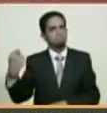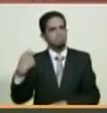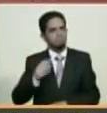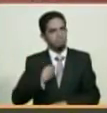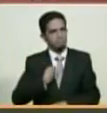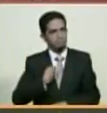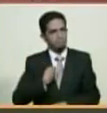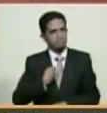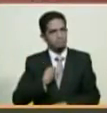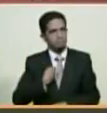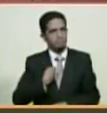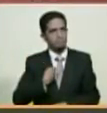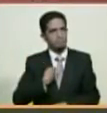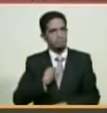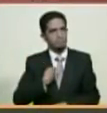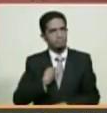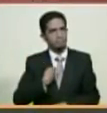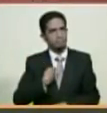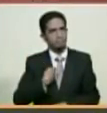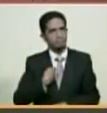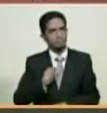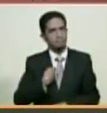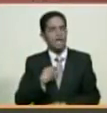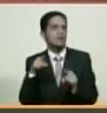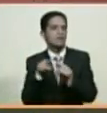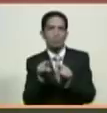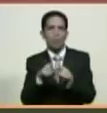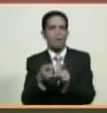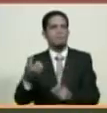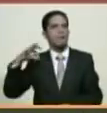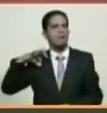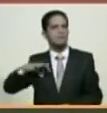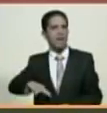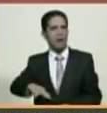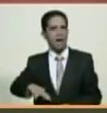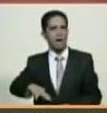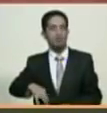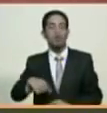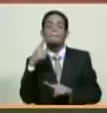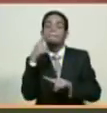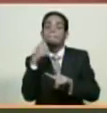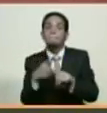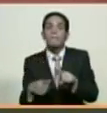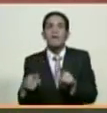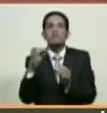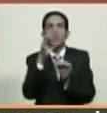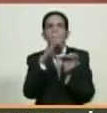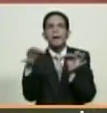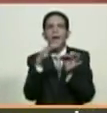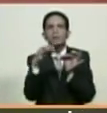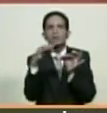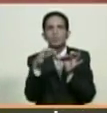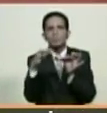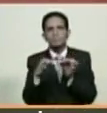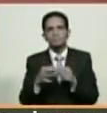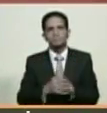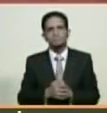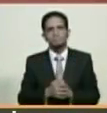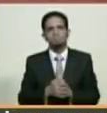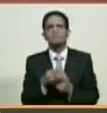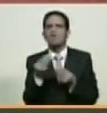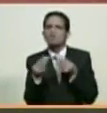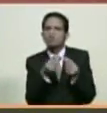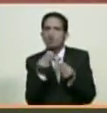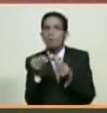en este caso corresponde a un salario mínimo, es decir, a medio petro. Y lo van a cobrar por